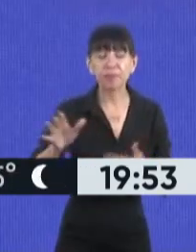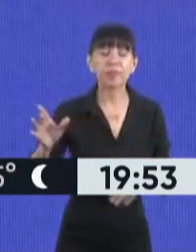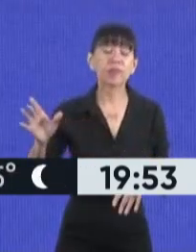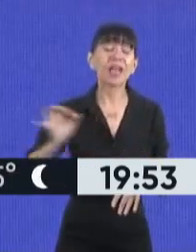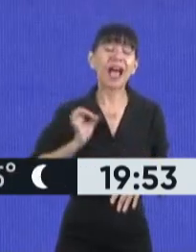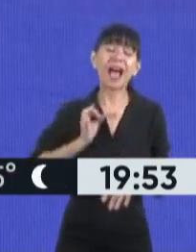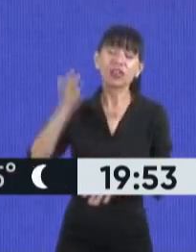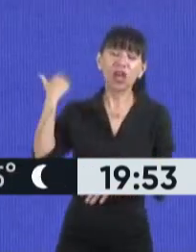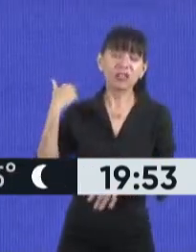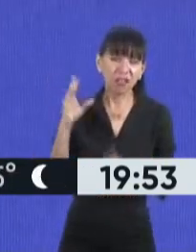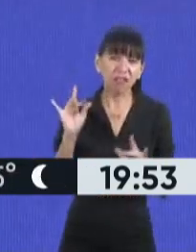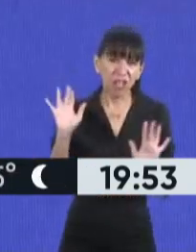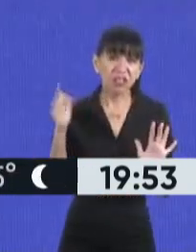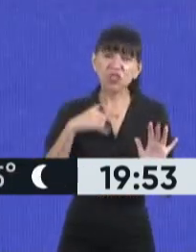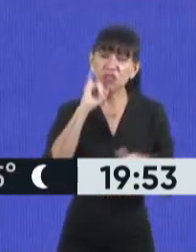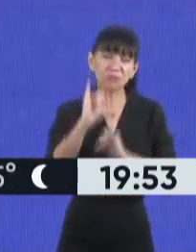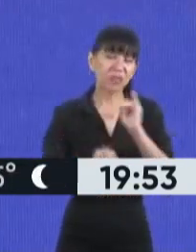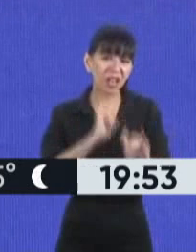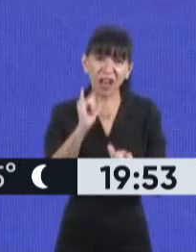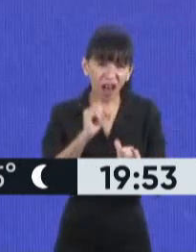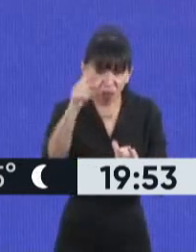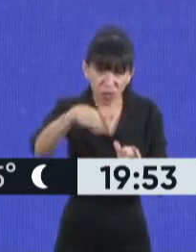falta que se los explique, todos lo saben.